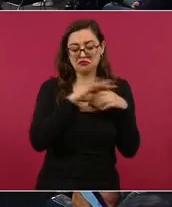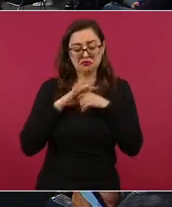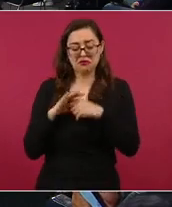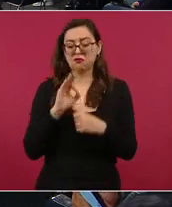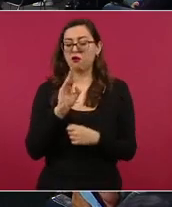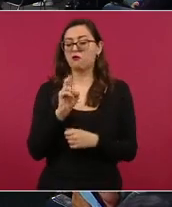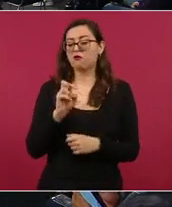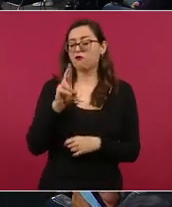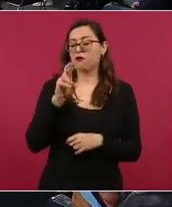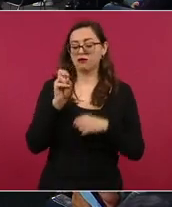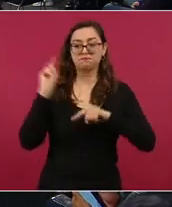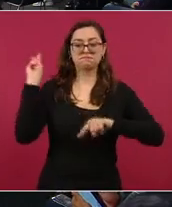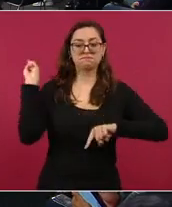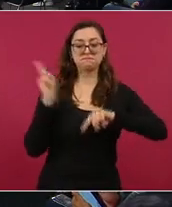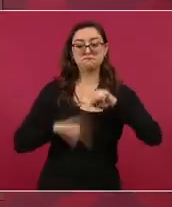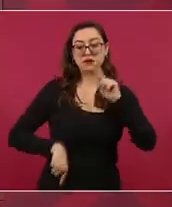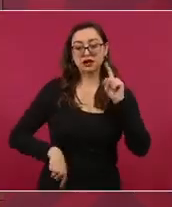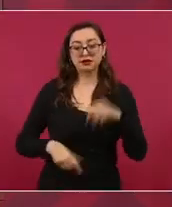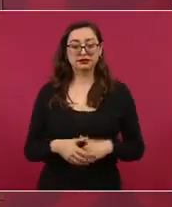desaforarme.